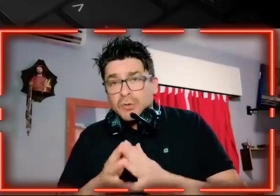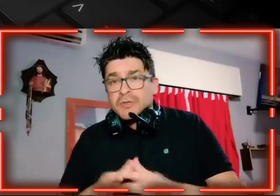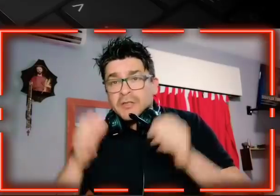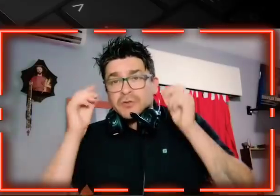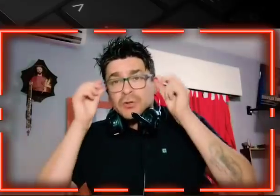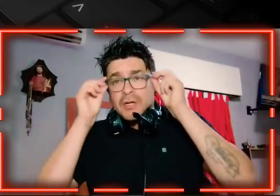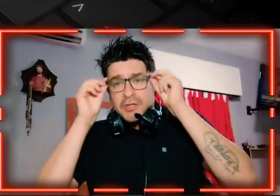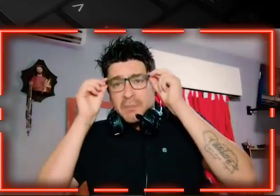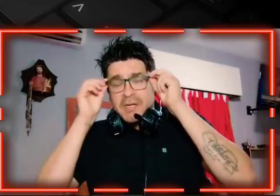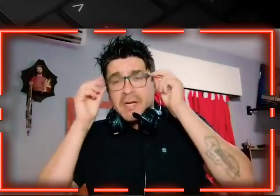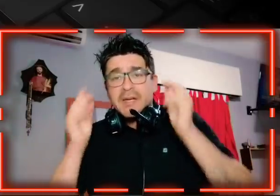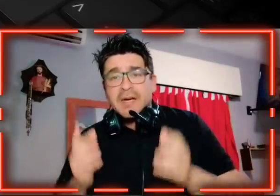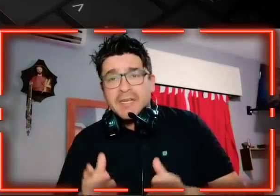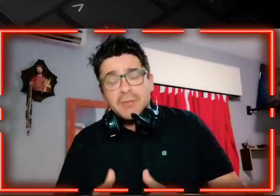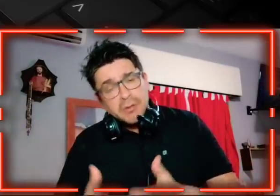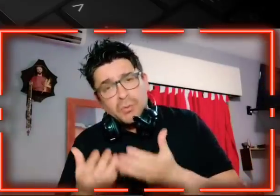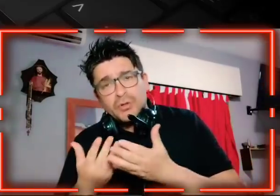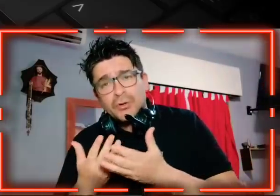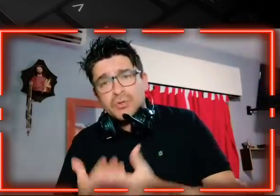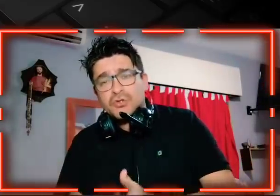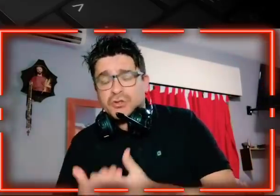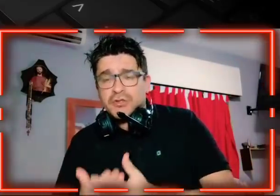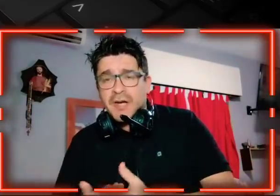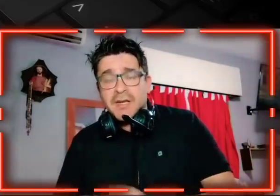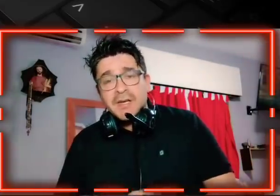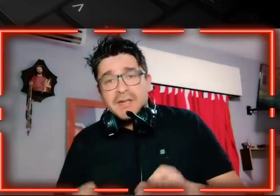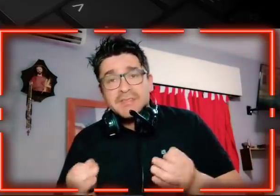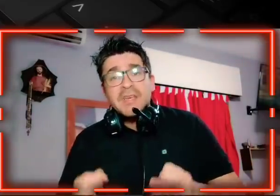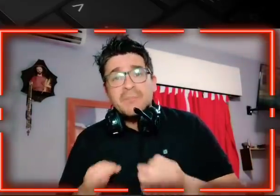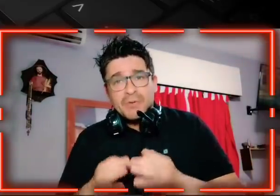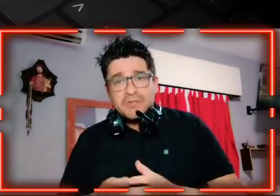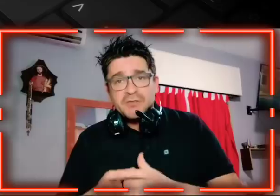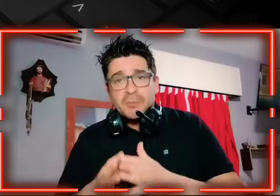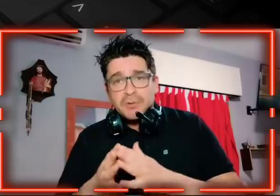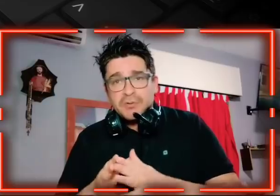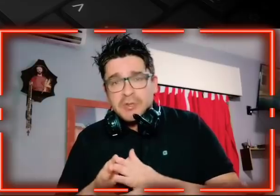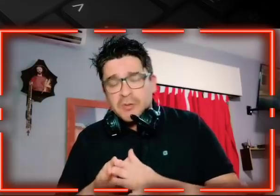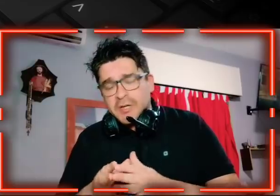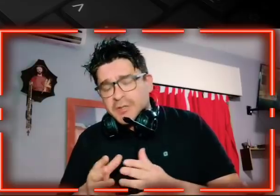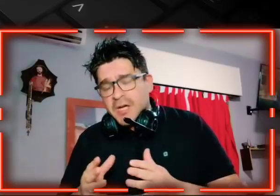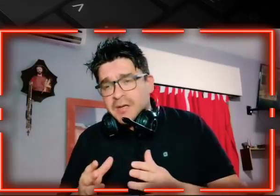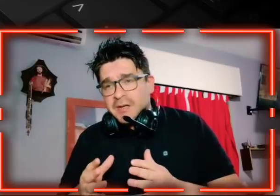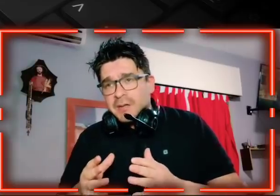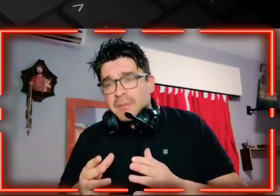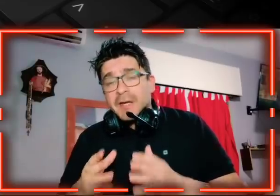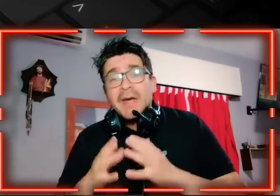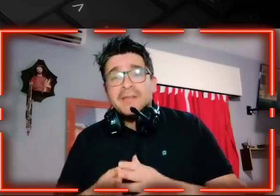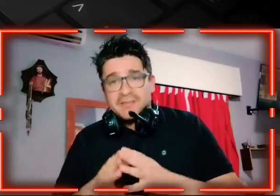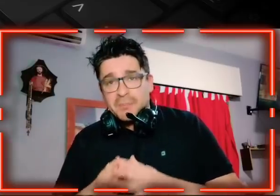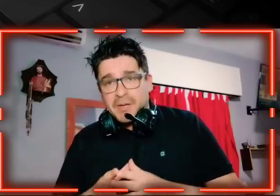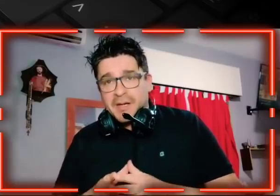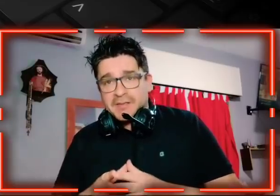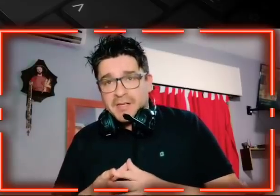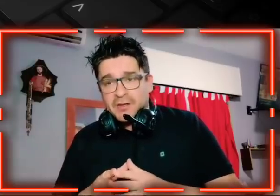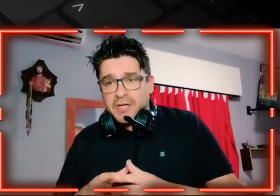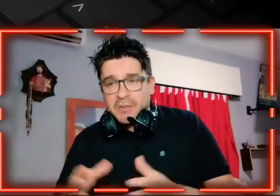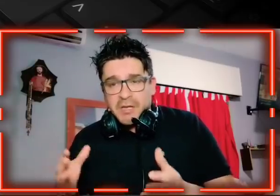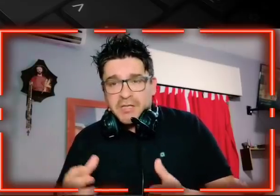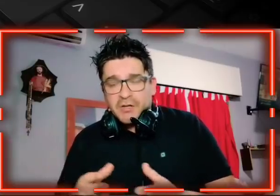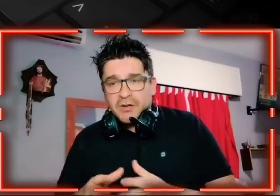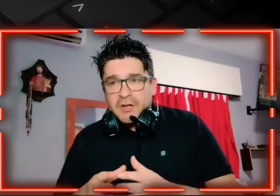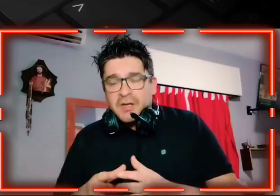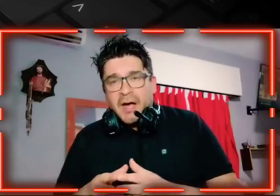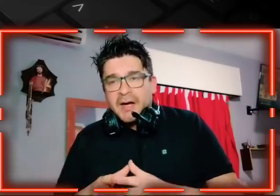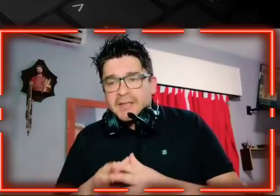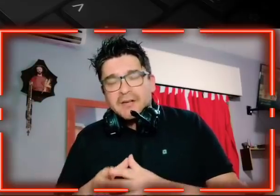logró juntar toda Latinoamérica y el Caribe, un orgullo total, 100% productivo, que trae grandes esperanzas, ¿no?